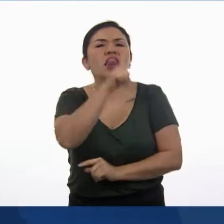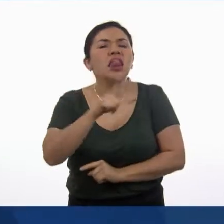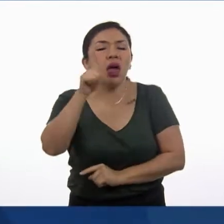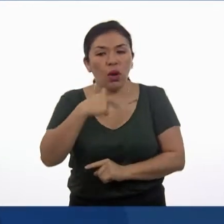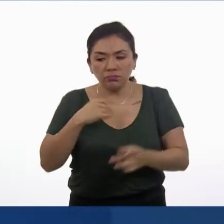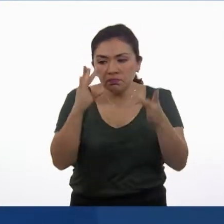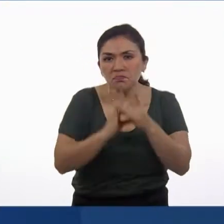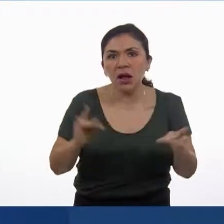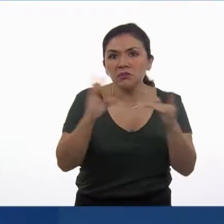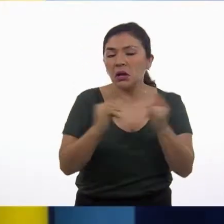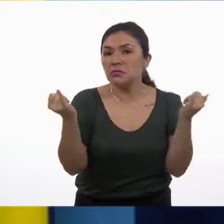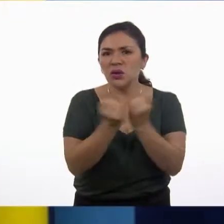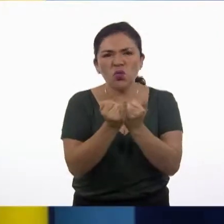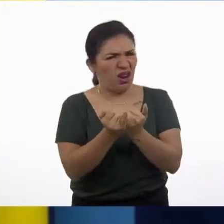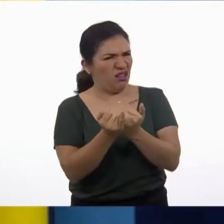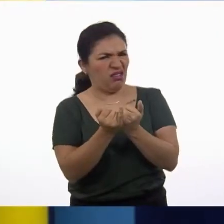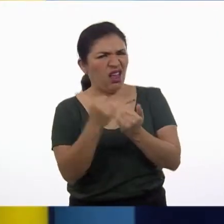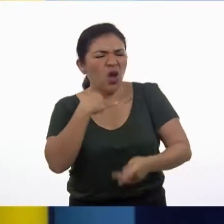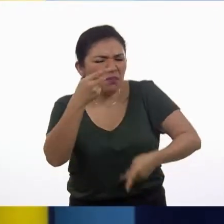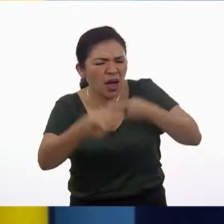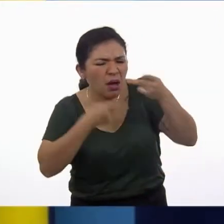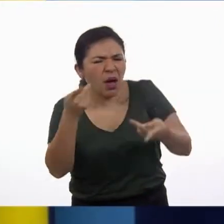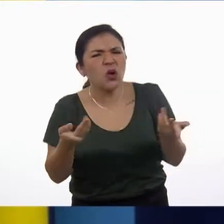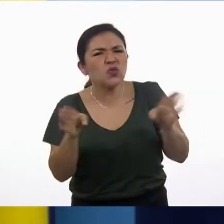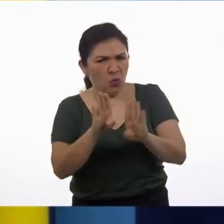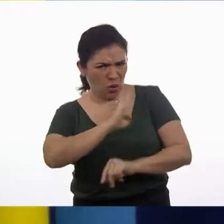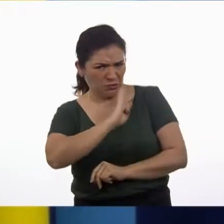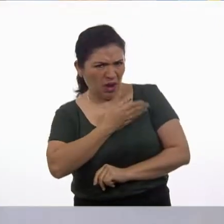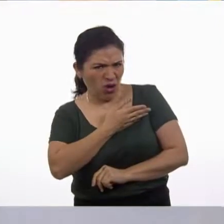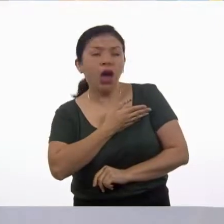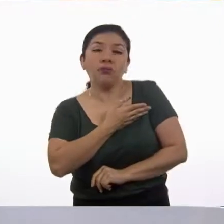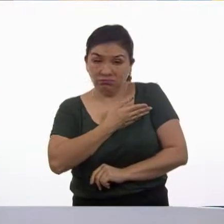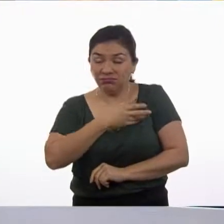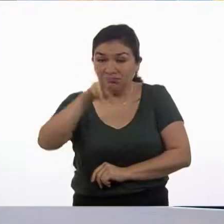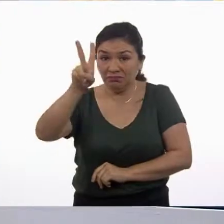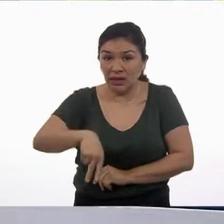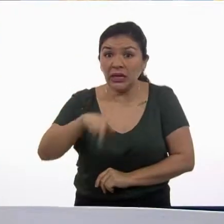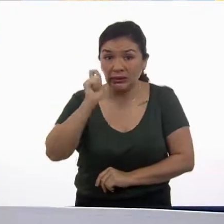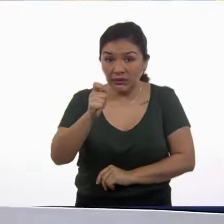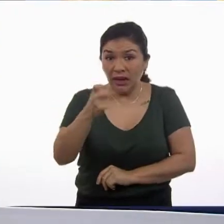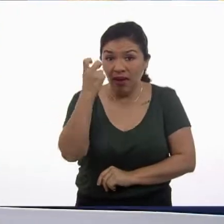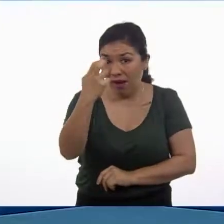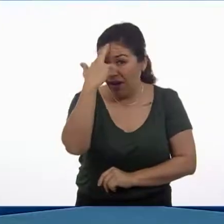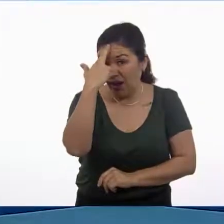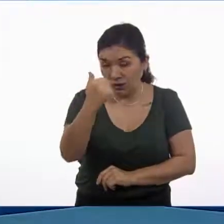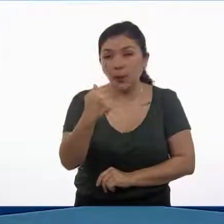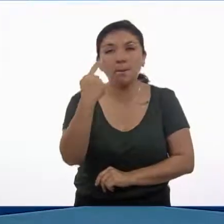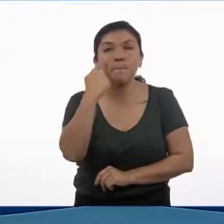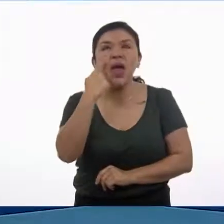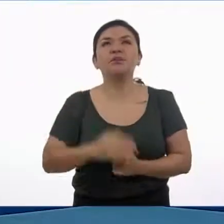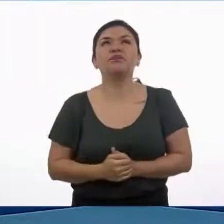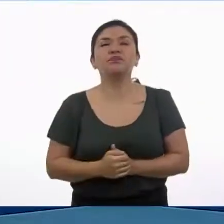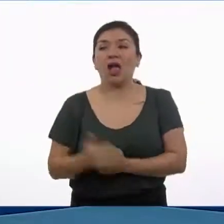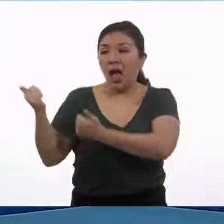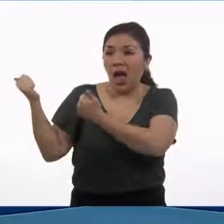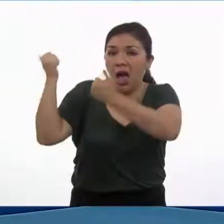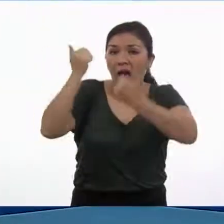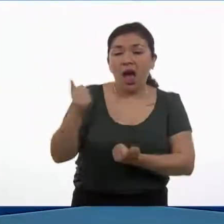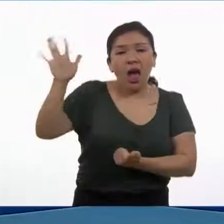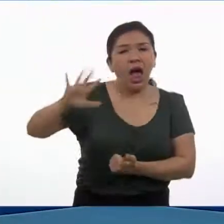hablamos. ¿Que hablamos nosotros, el español? Así es, en efecto. Fue traído por